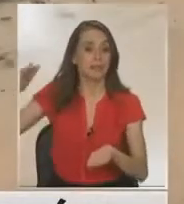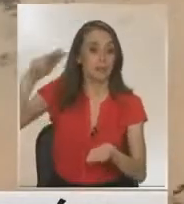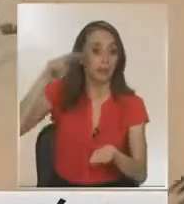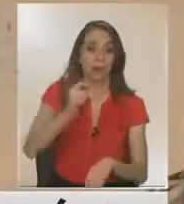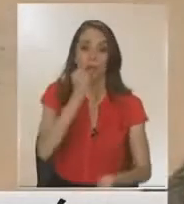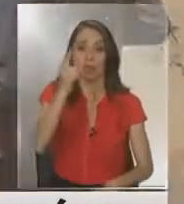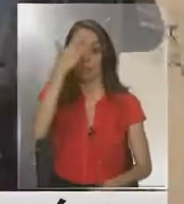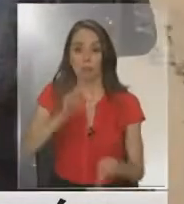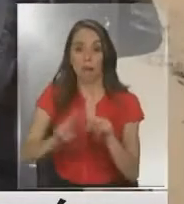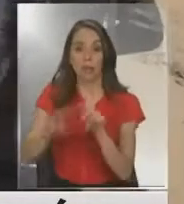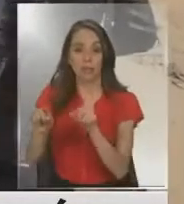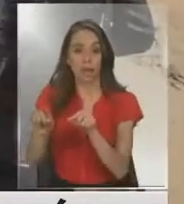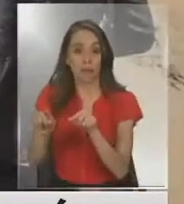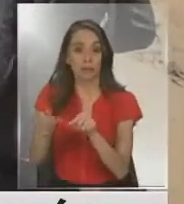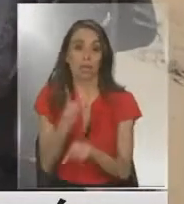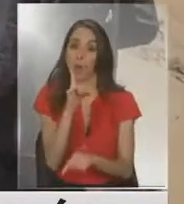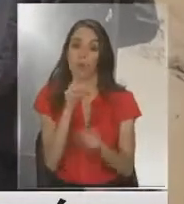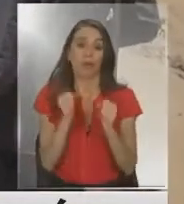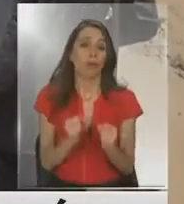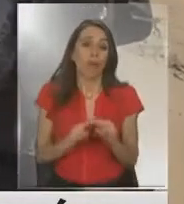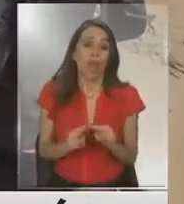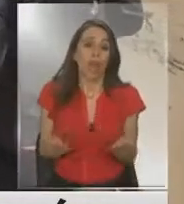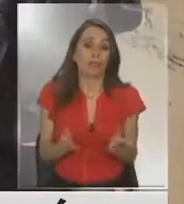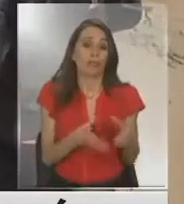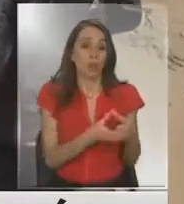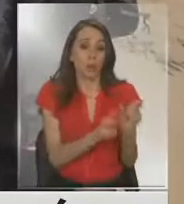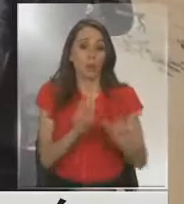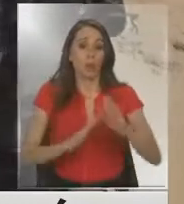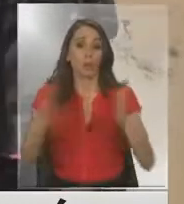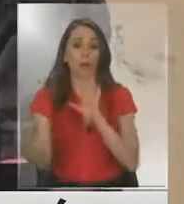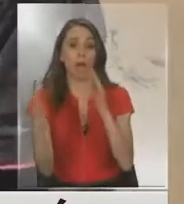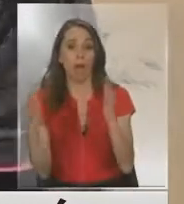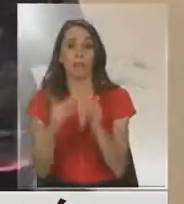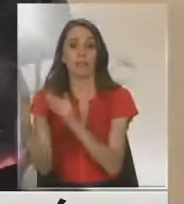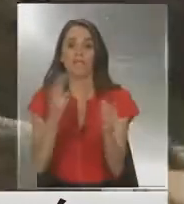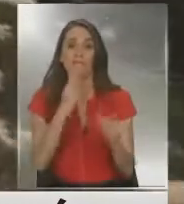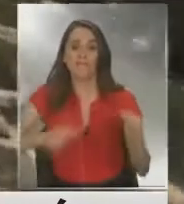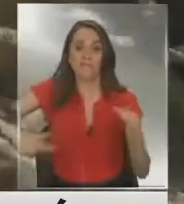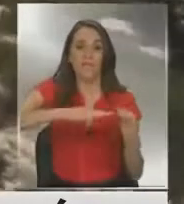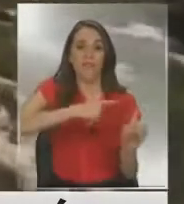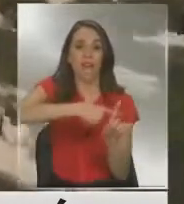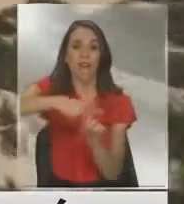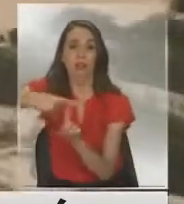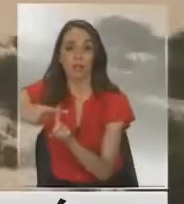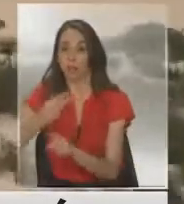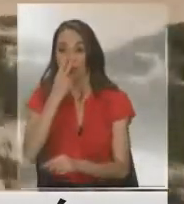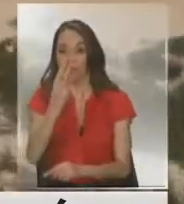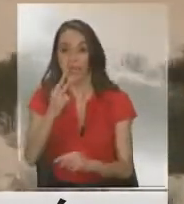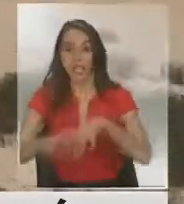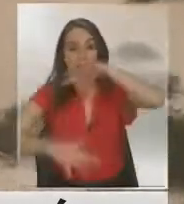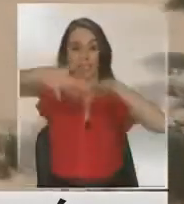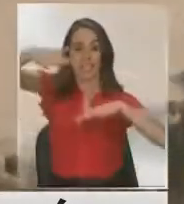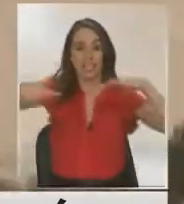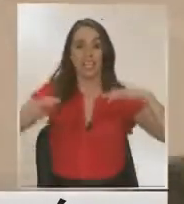Denunciar la mala práctica es por ahora la única solución que tienen un grupo de ambientalistas y vecinos de Las Cruces, que ven cómo las dunas